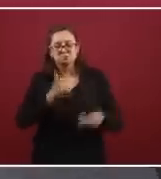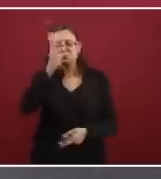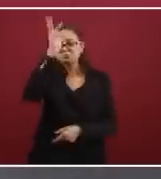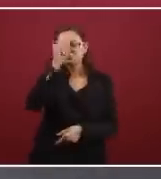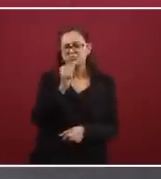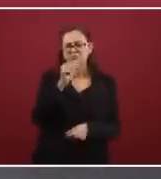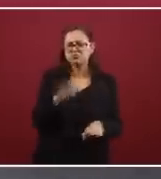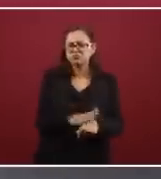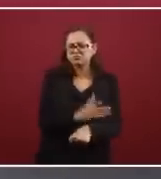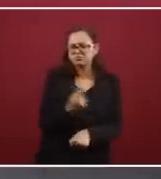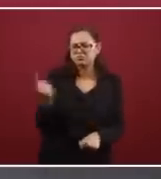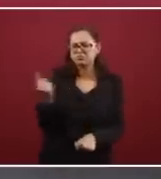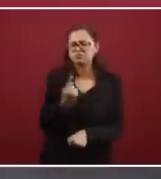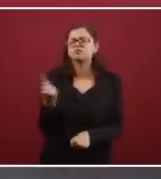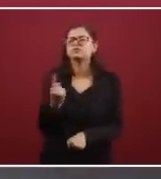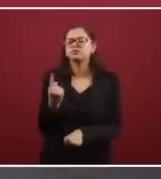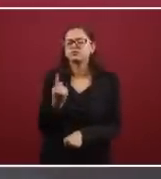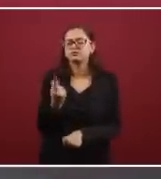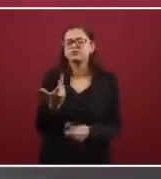las empresas